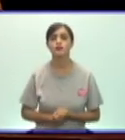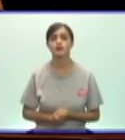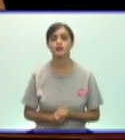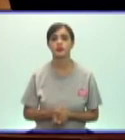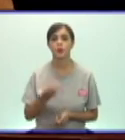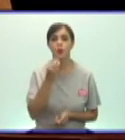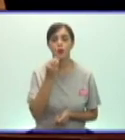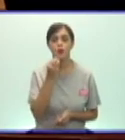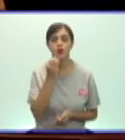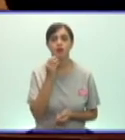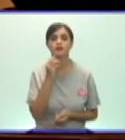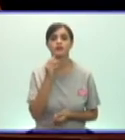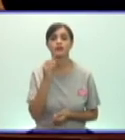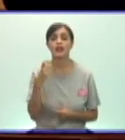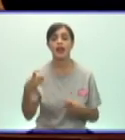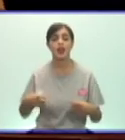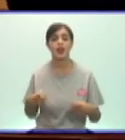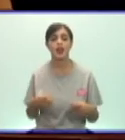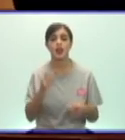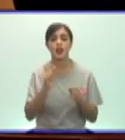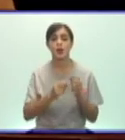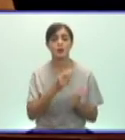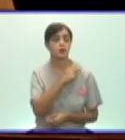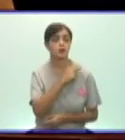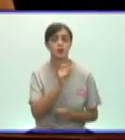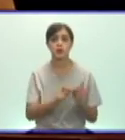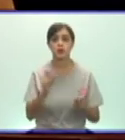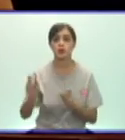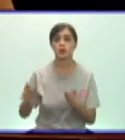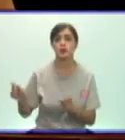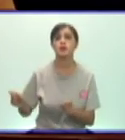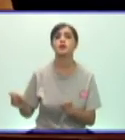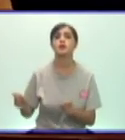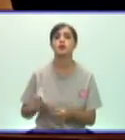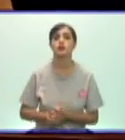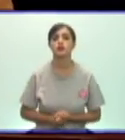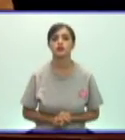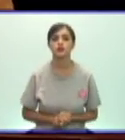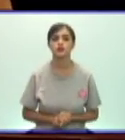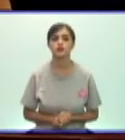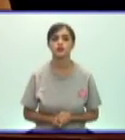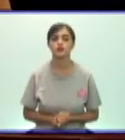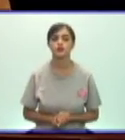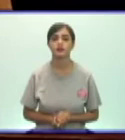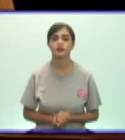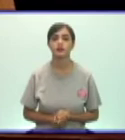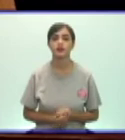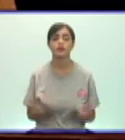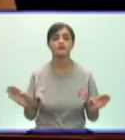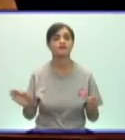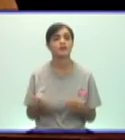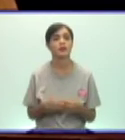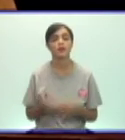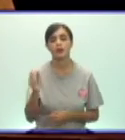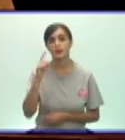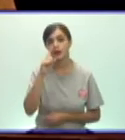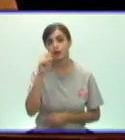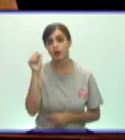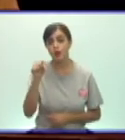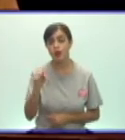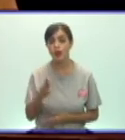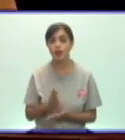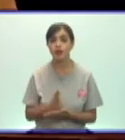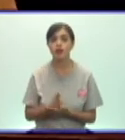ejército soviético. Por tanto, vamos a tener materiales que también le van a ayudar a ustedes a contribuir a eso. Y vamos a ir cerrando nuestro programa, tal vez con